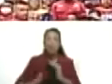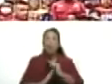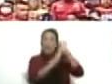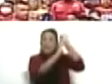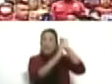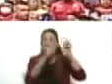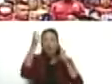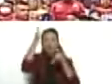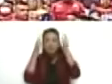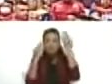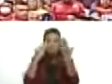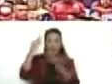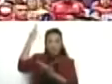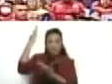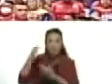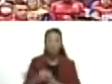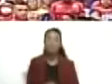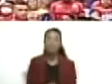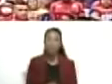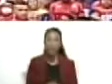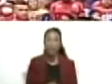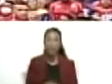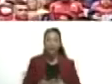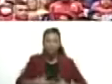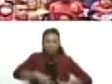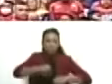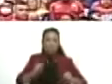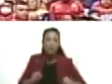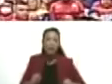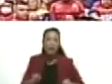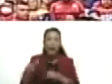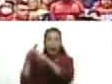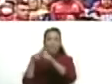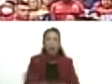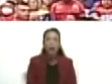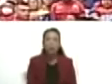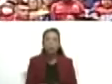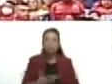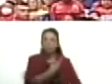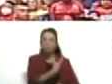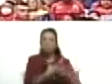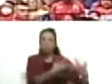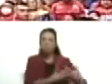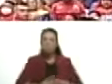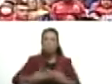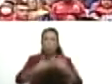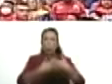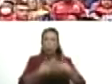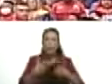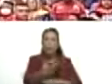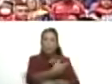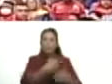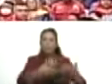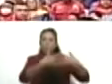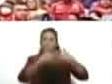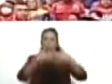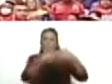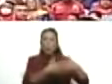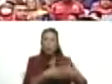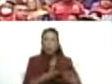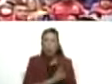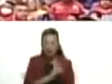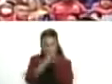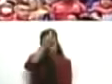nuestro comandante Chávez dijo, abajo la oligarquía, abajo el imperialismo, ha